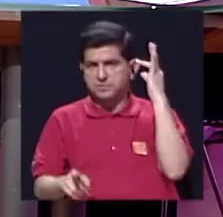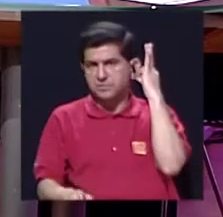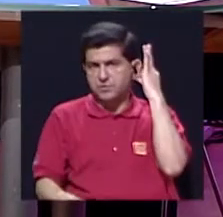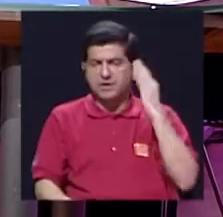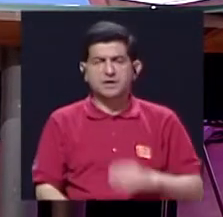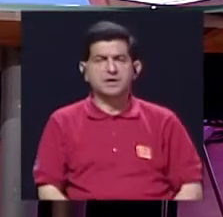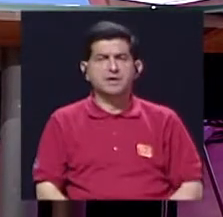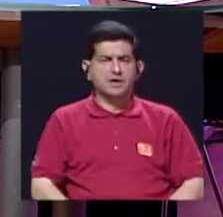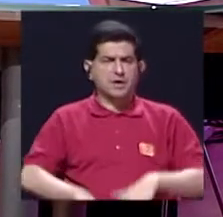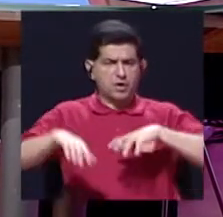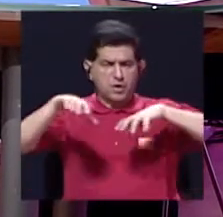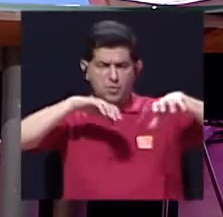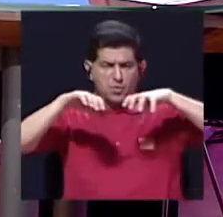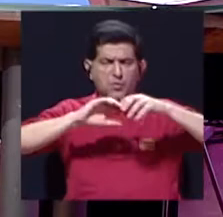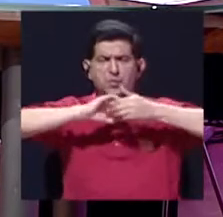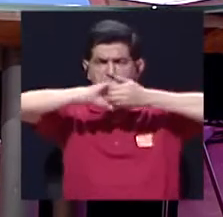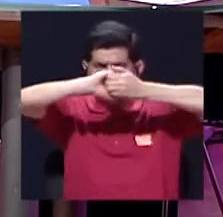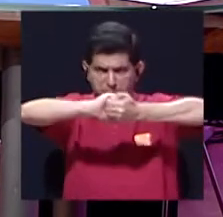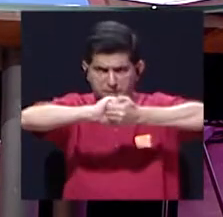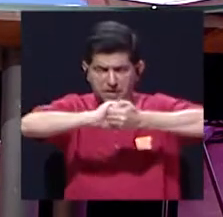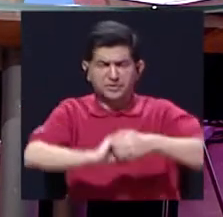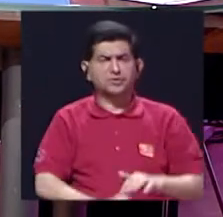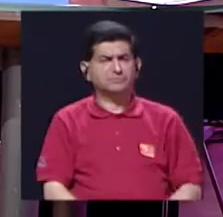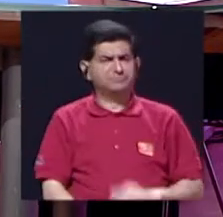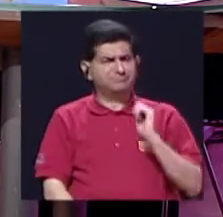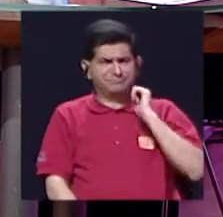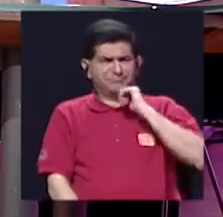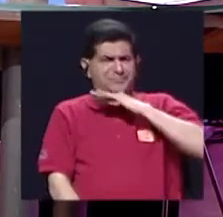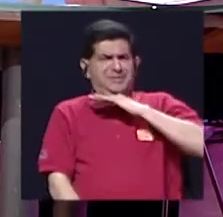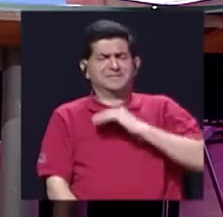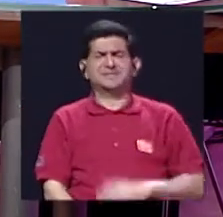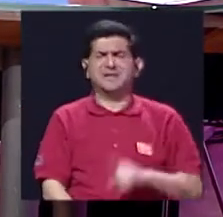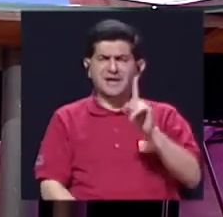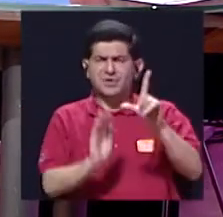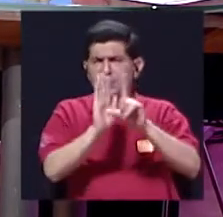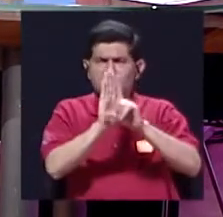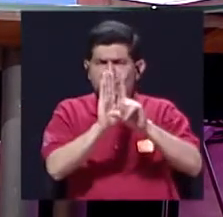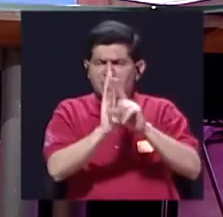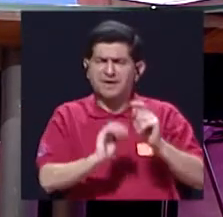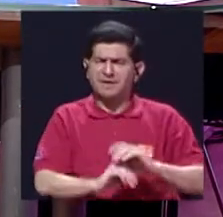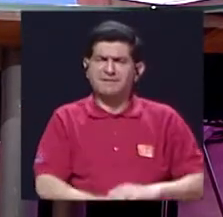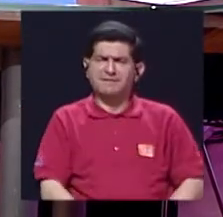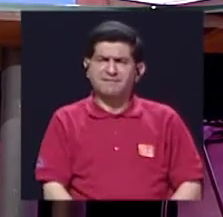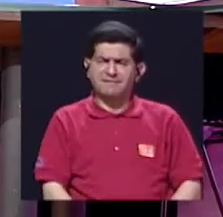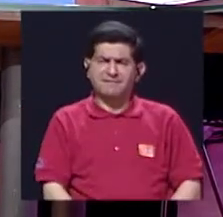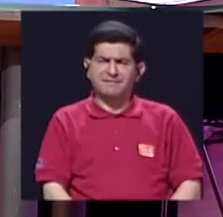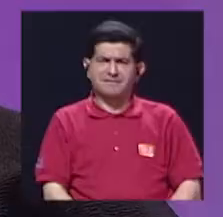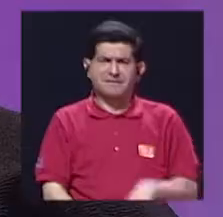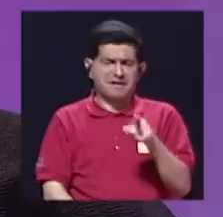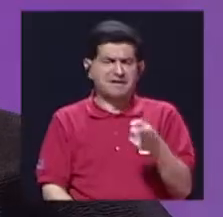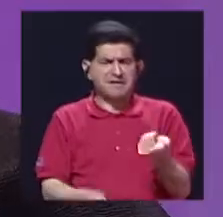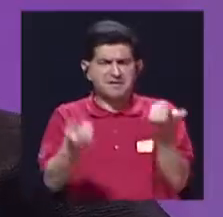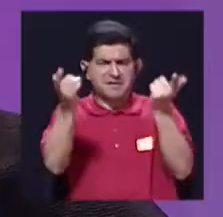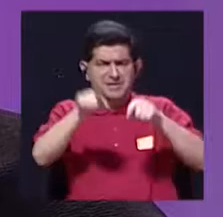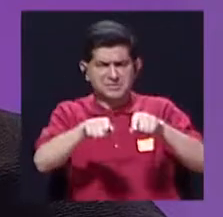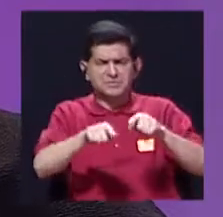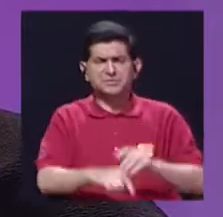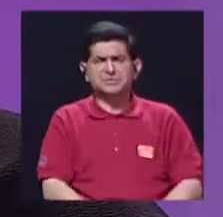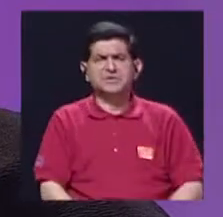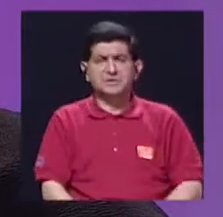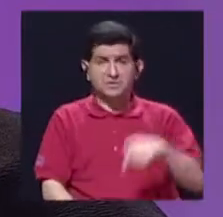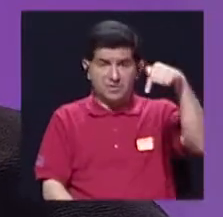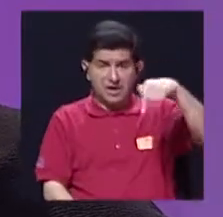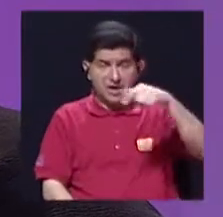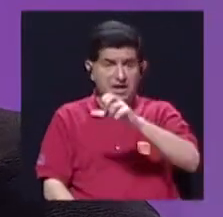En el movimiento cooperativo, extrañamente, en una ley que se dio en la República de